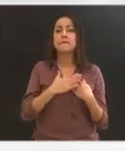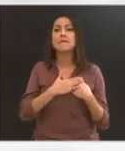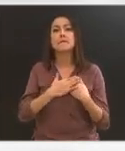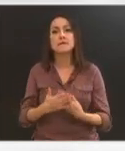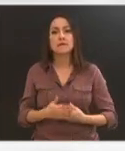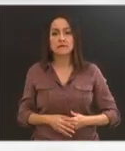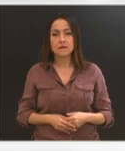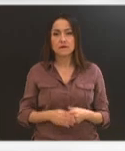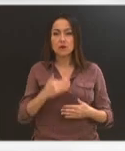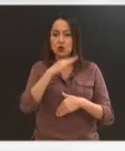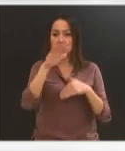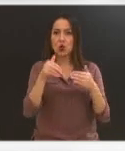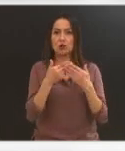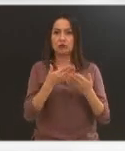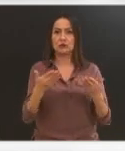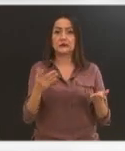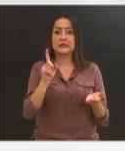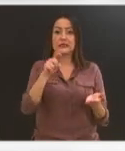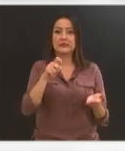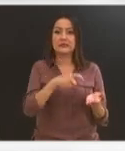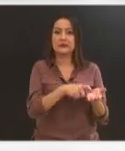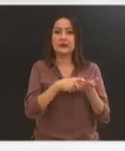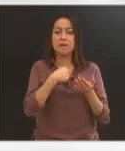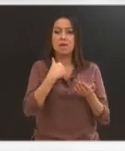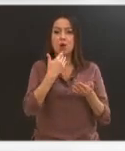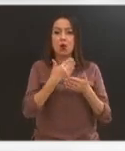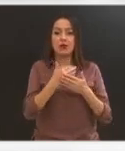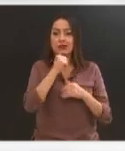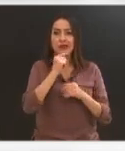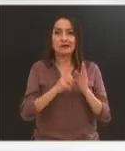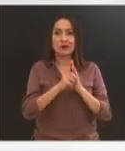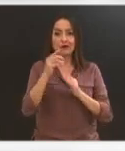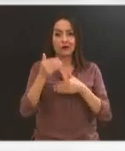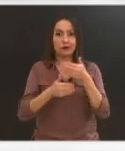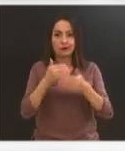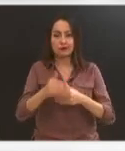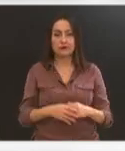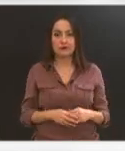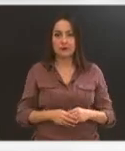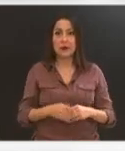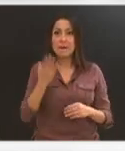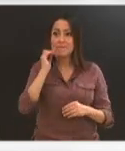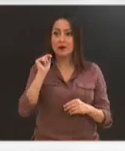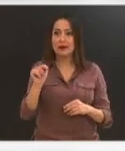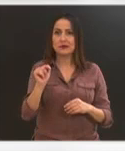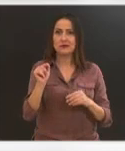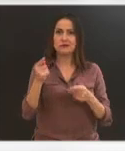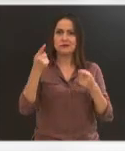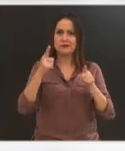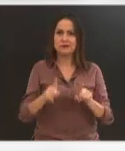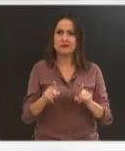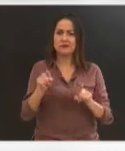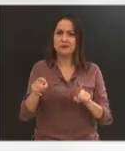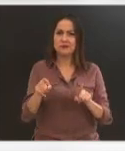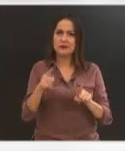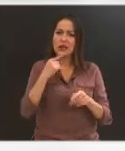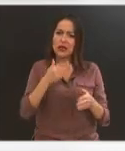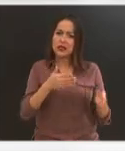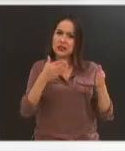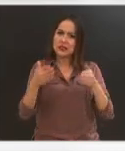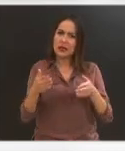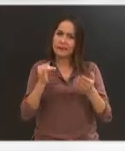disposición todos los elementos requeridos para el buen desarrollo del proceso. Debido a que estos hechos se encuentran en una etapa